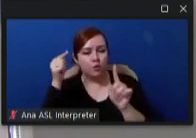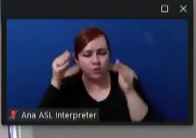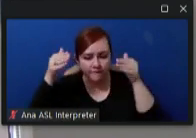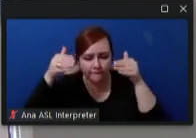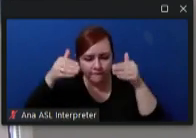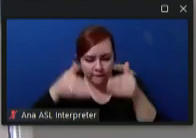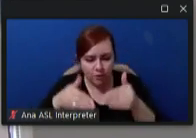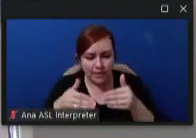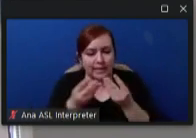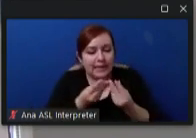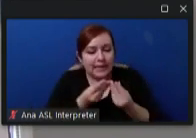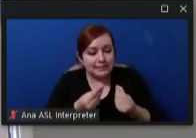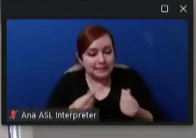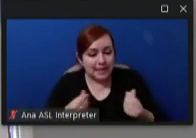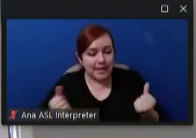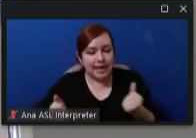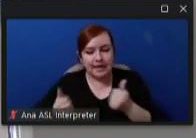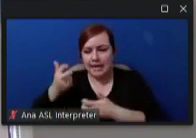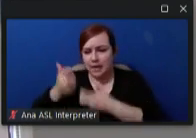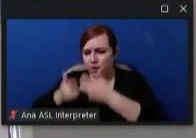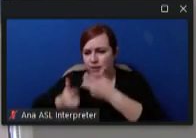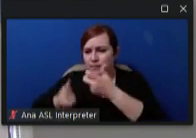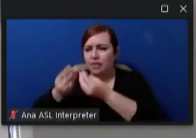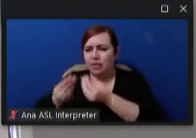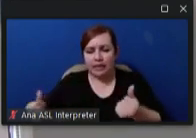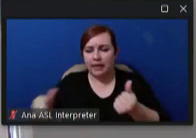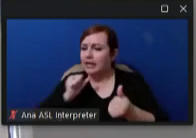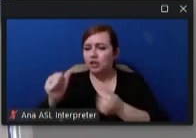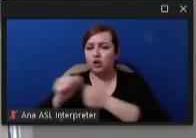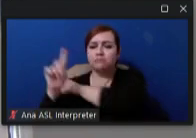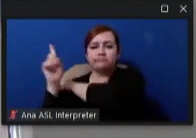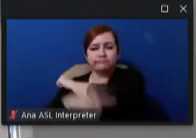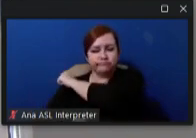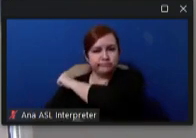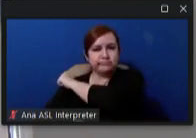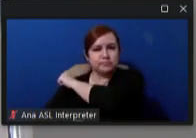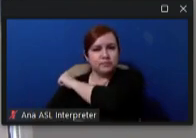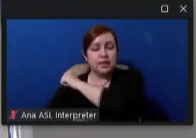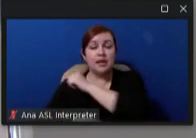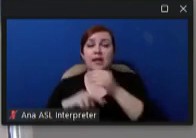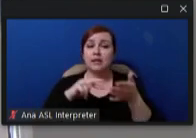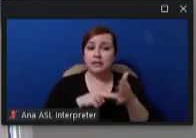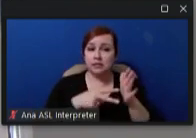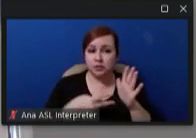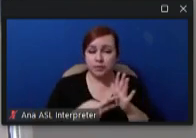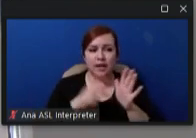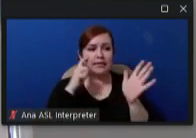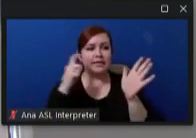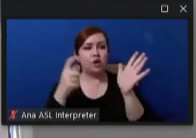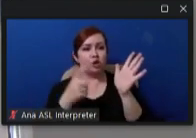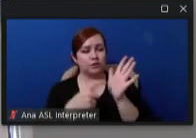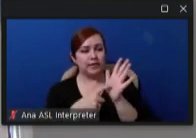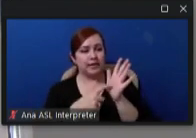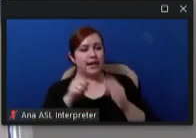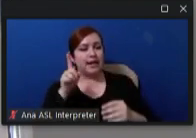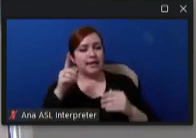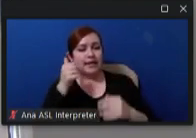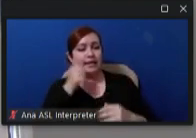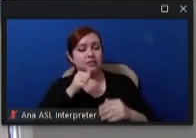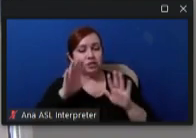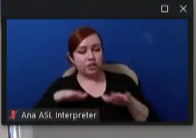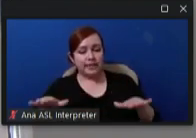sanar y resolver conflictos en lugar de castigar. Esto implica reconocer la autonomía de las niñas y mujeres